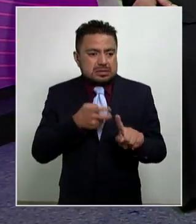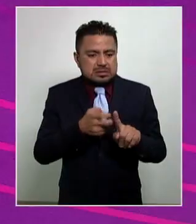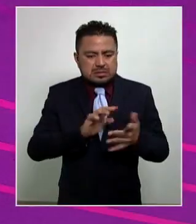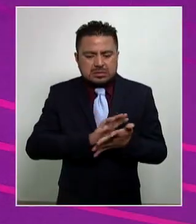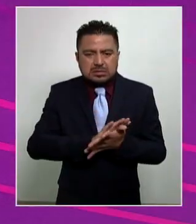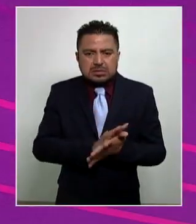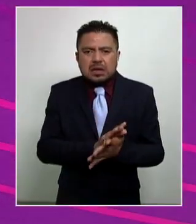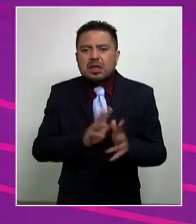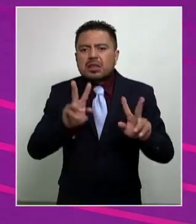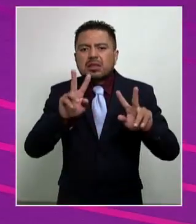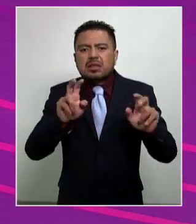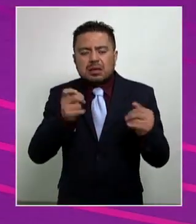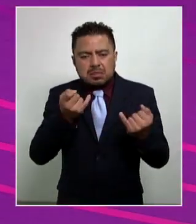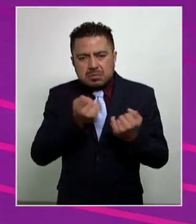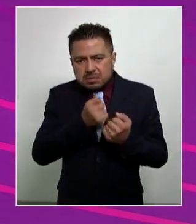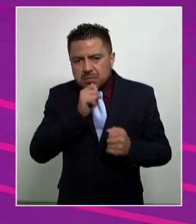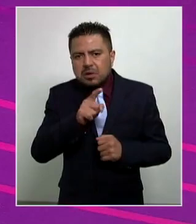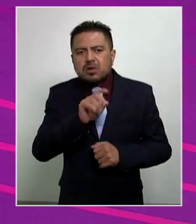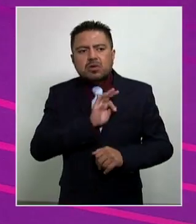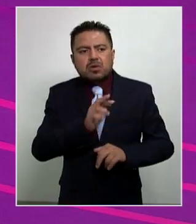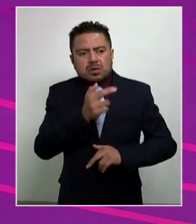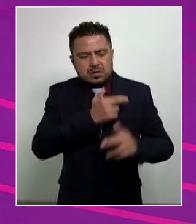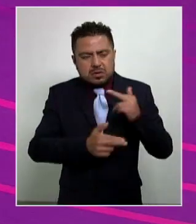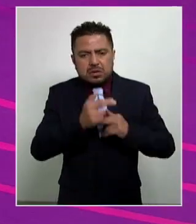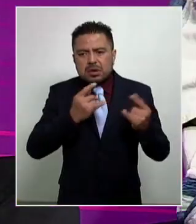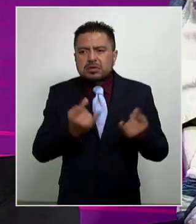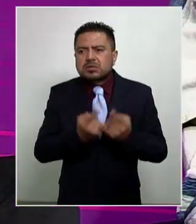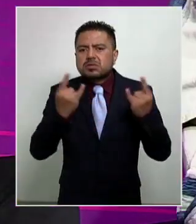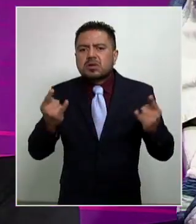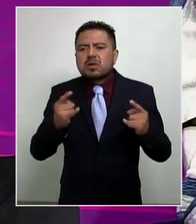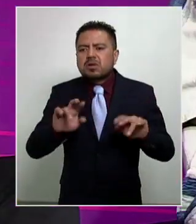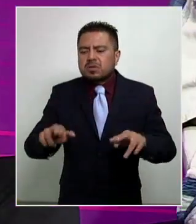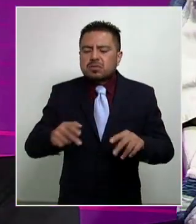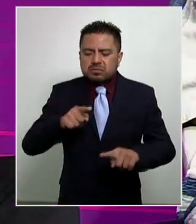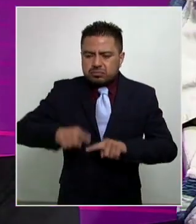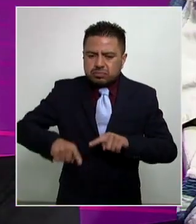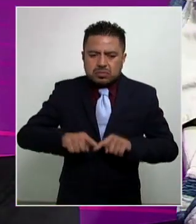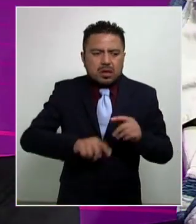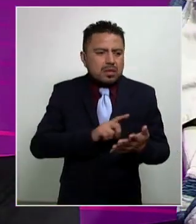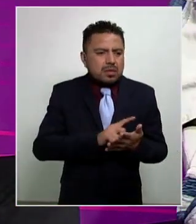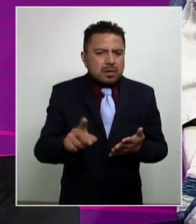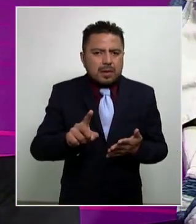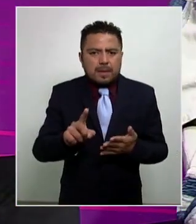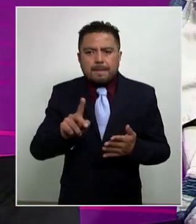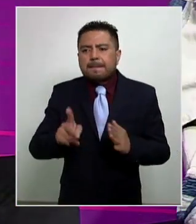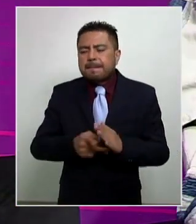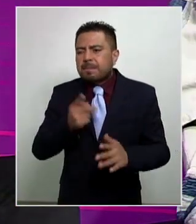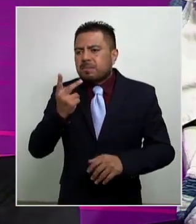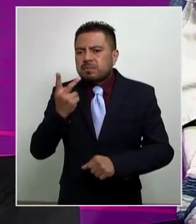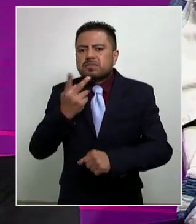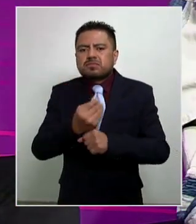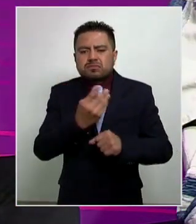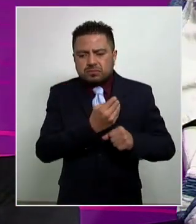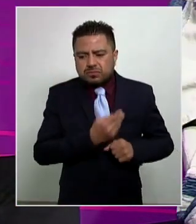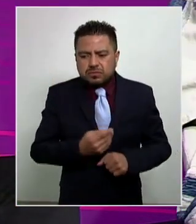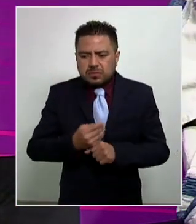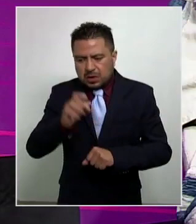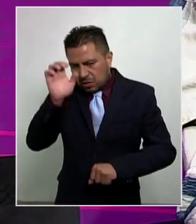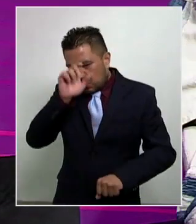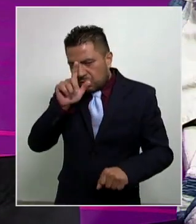pero también con el tema de recuperar la historia, con el tema de reivindicar los derechos y reivindicar la riqueza de la